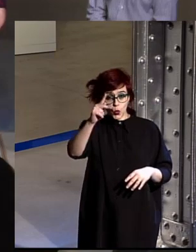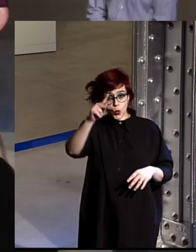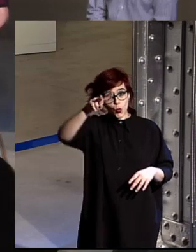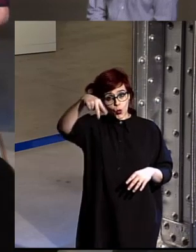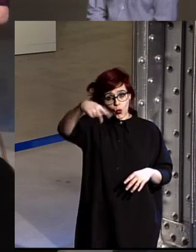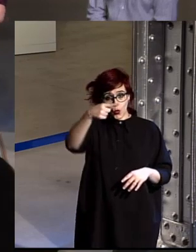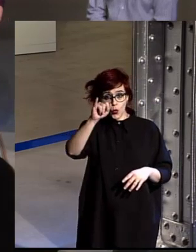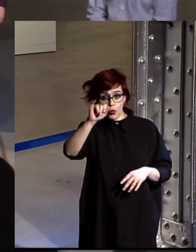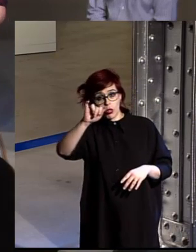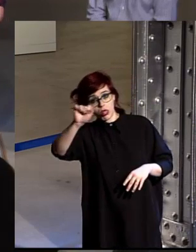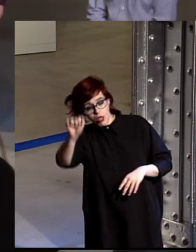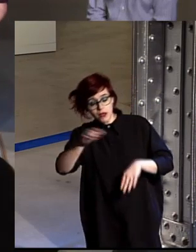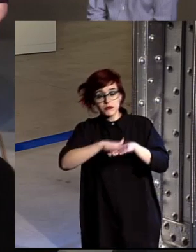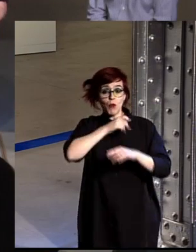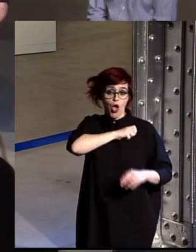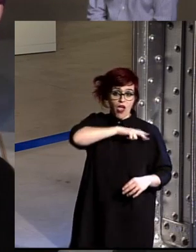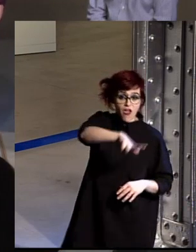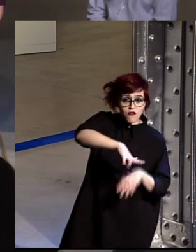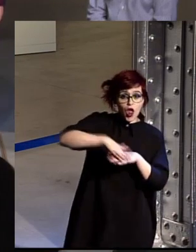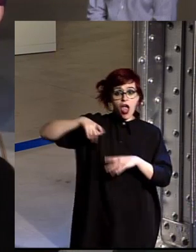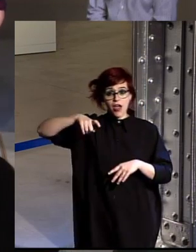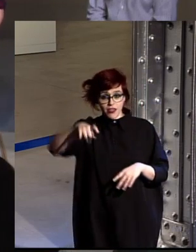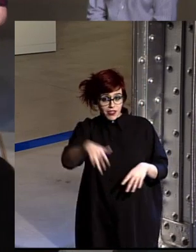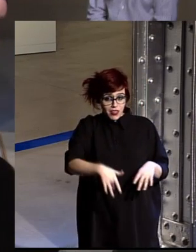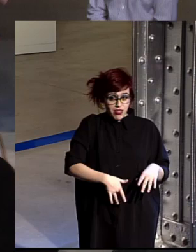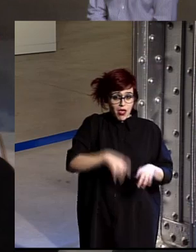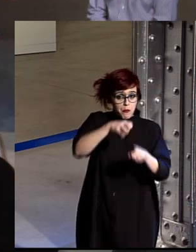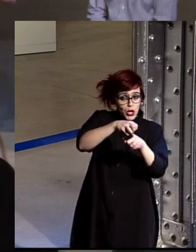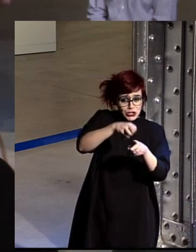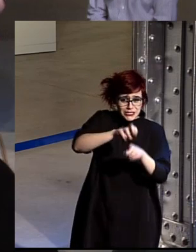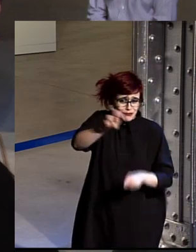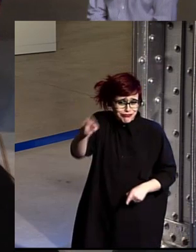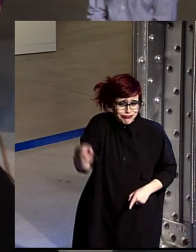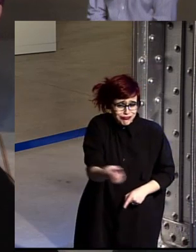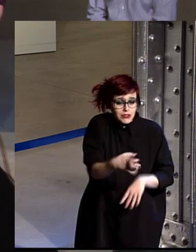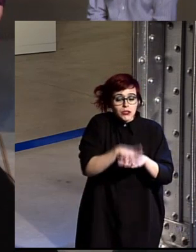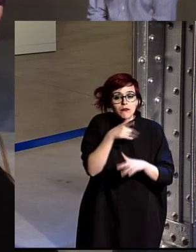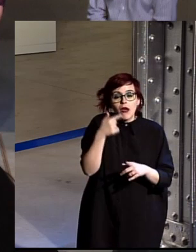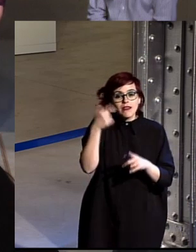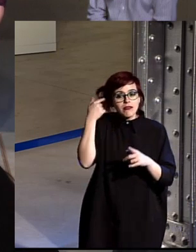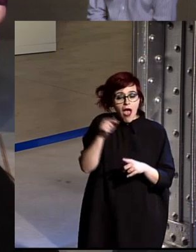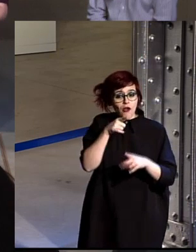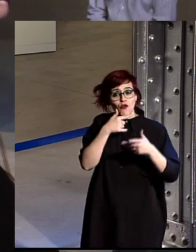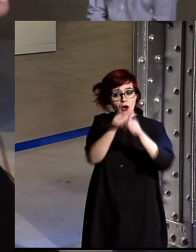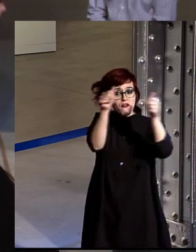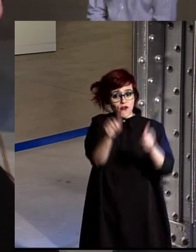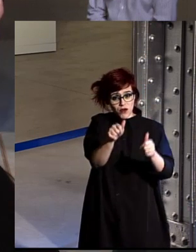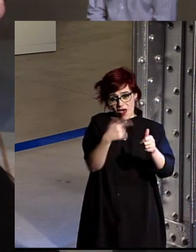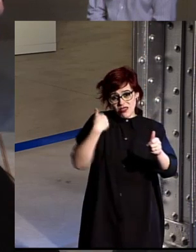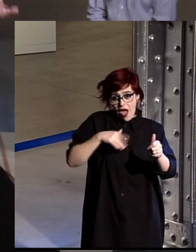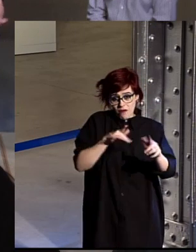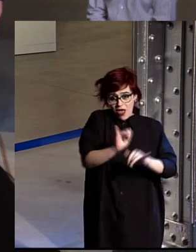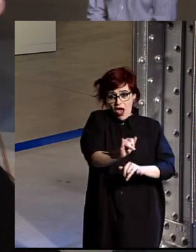coño, pues vamos a ponernos con ébola también. Ébola, cáncer de próstata, lo usamos para muchas cosas. Entonces ya tienes el vector y digamos que la